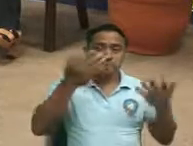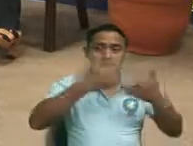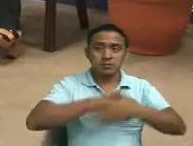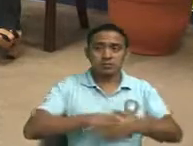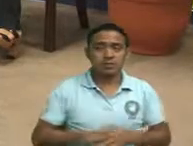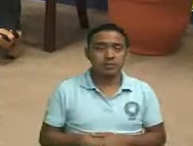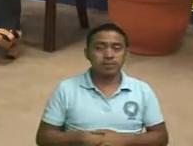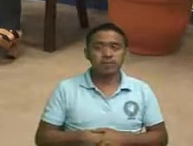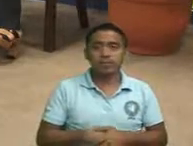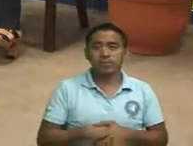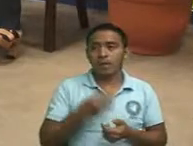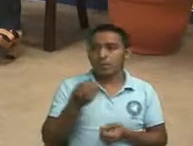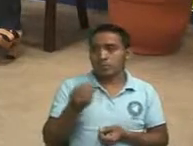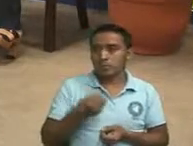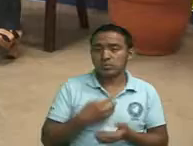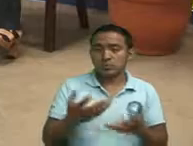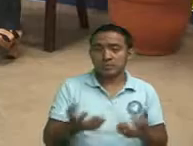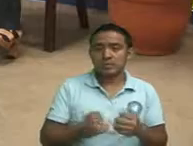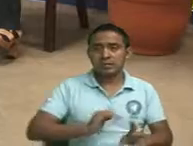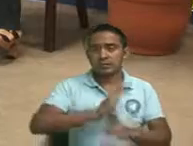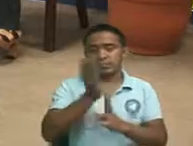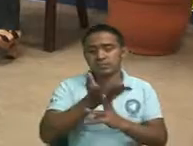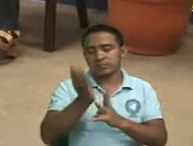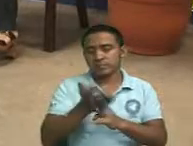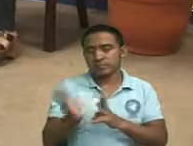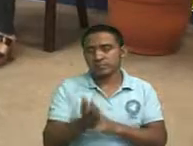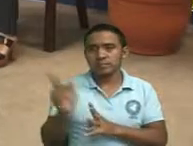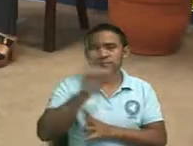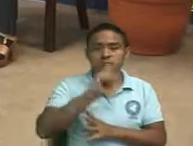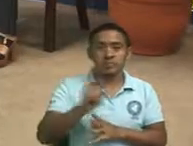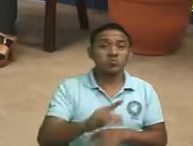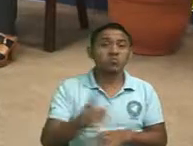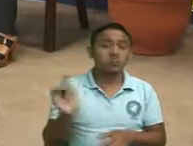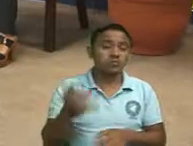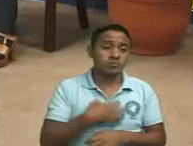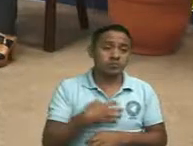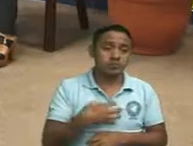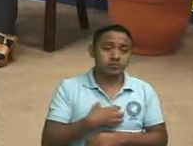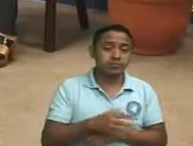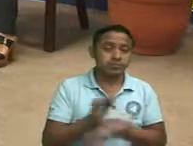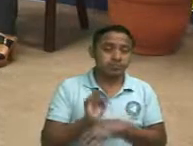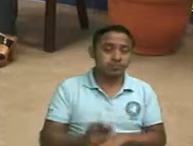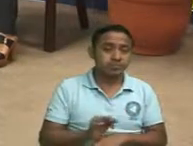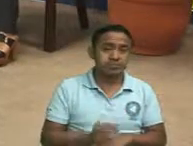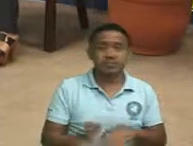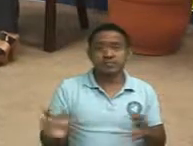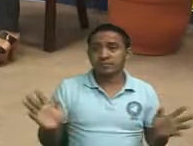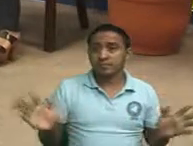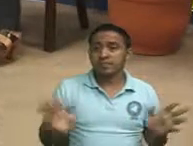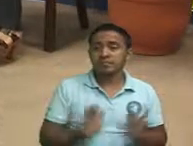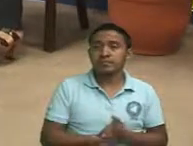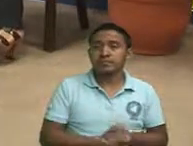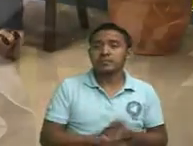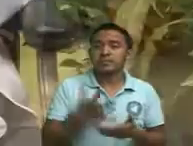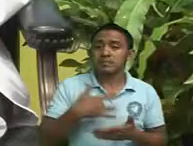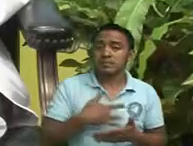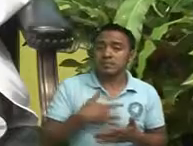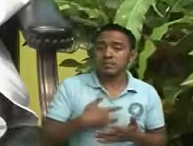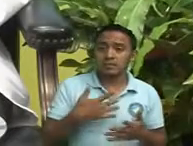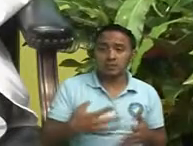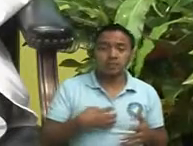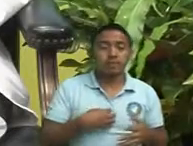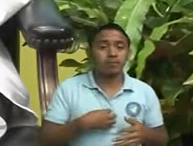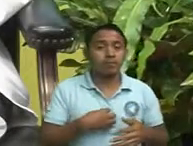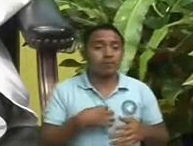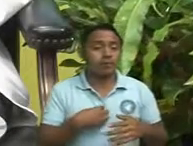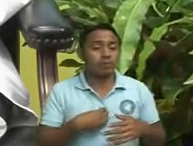alguien que comía mucho quiso comer tres veces al día. Todos tienen una razón de ser. Cada tiempo es necesario para nuestro